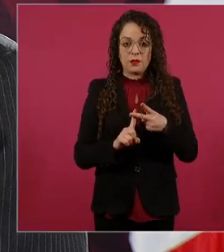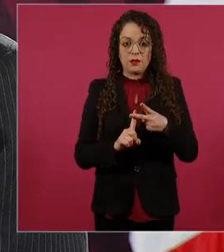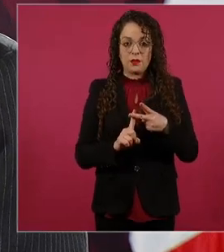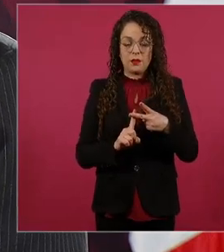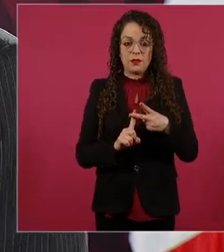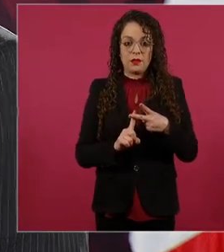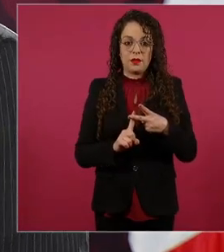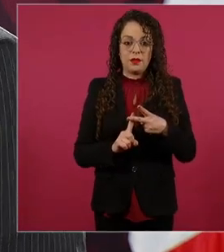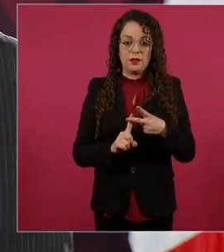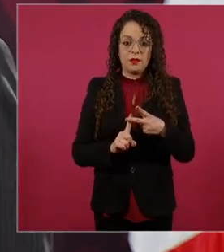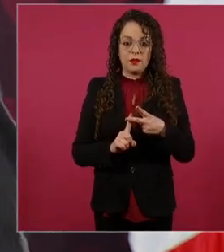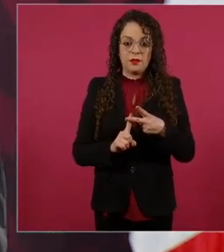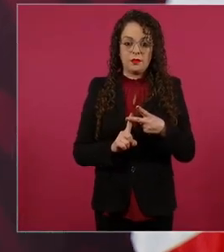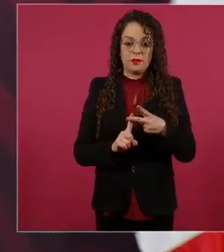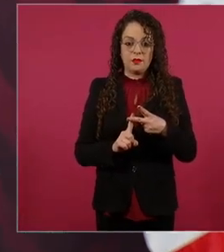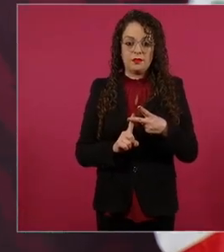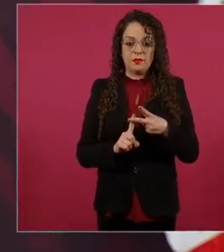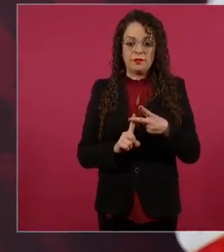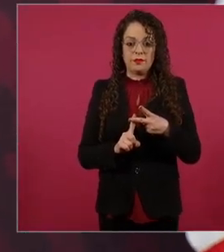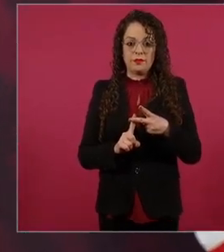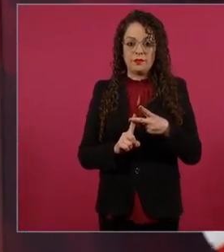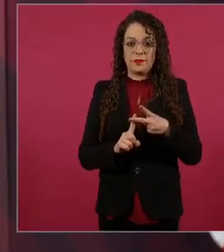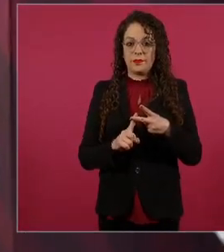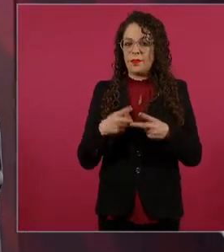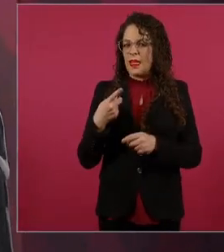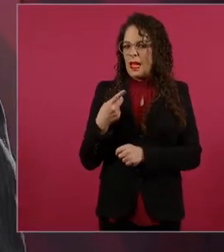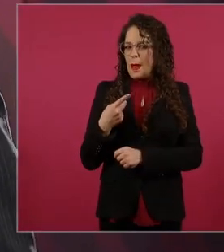pero ¿dónde es que se conoce más